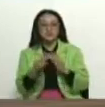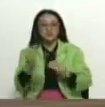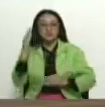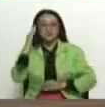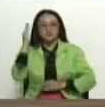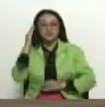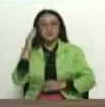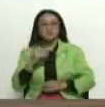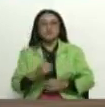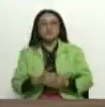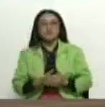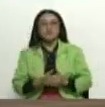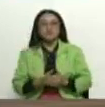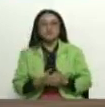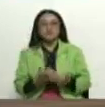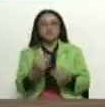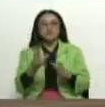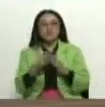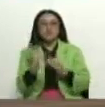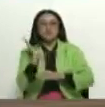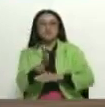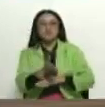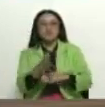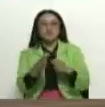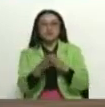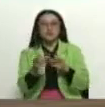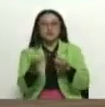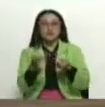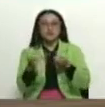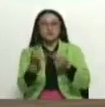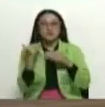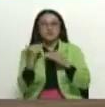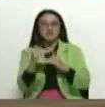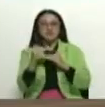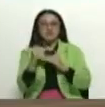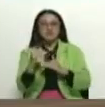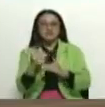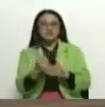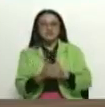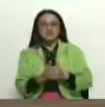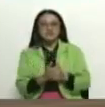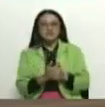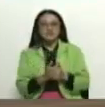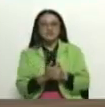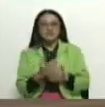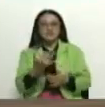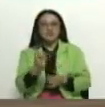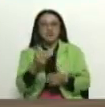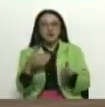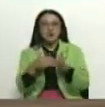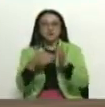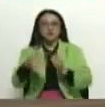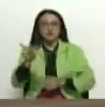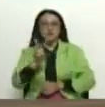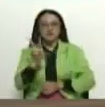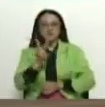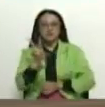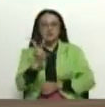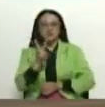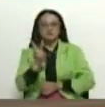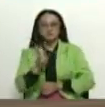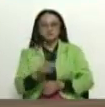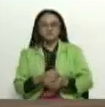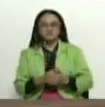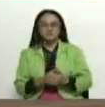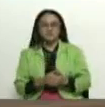sabemos, de todas las sanciones, de todas las medidas coercitivas unilaterales que hay contra Venezuela. Así que